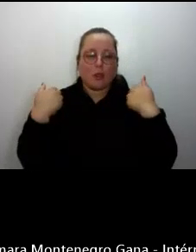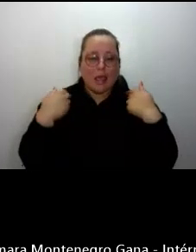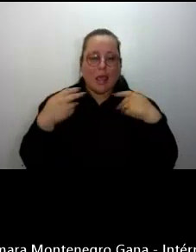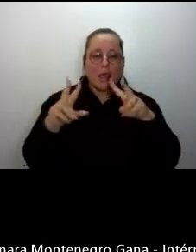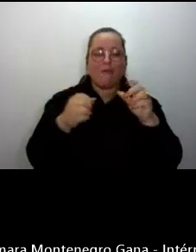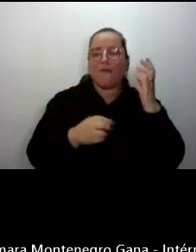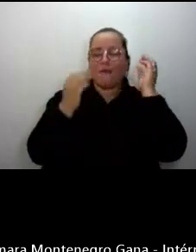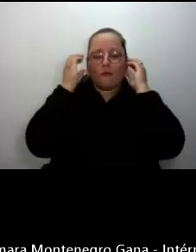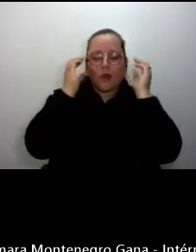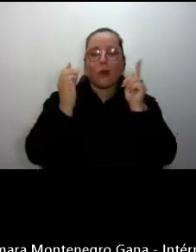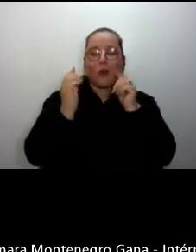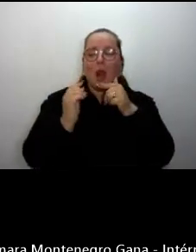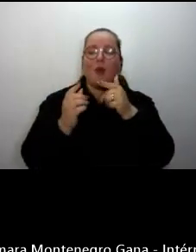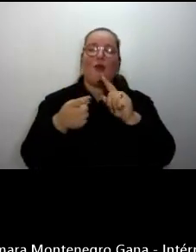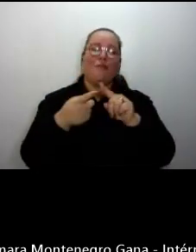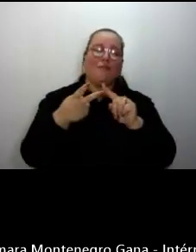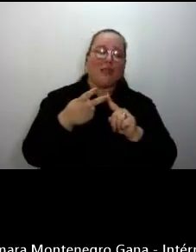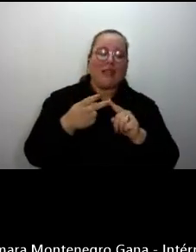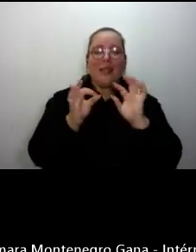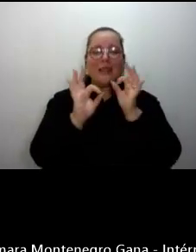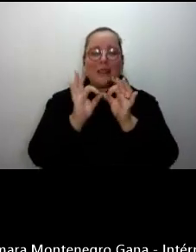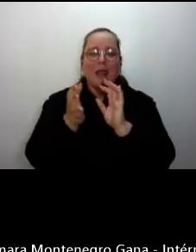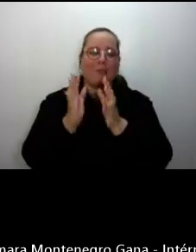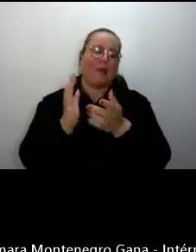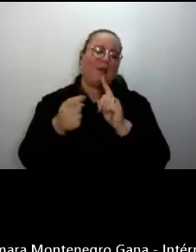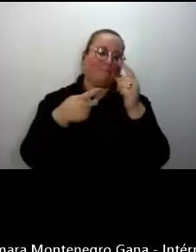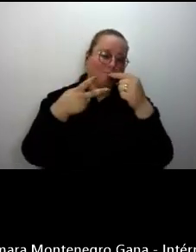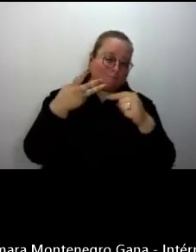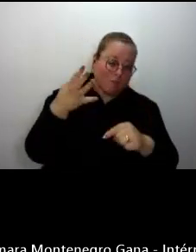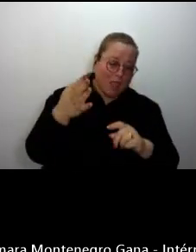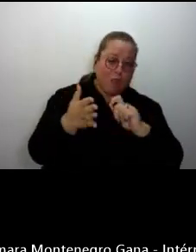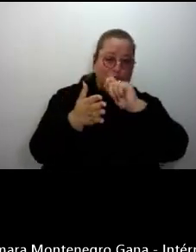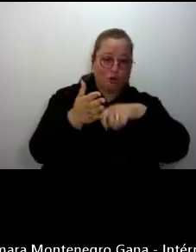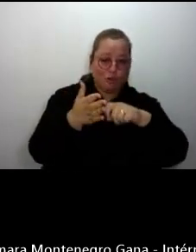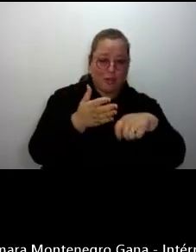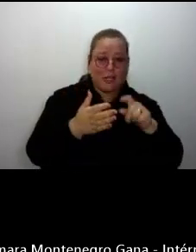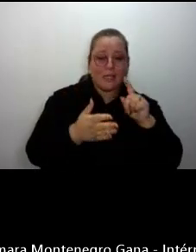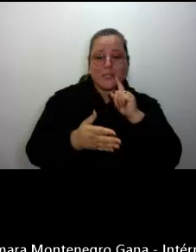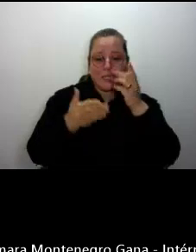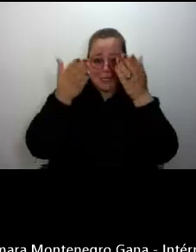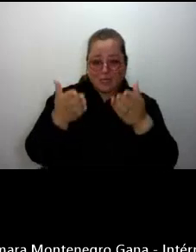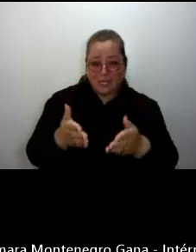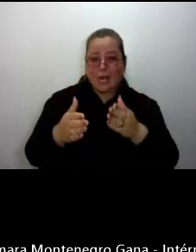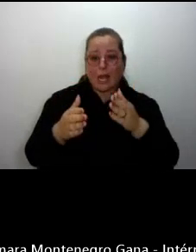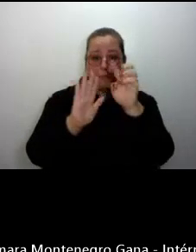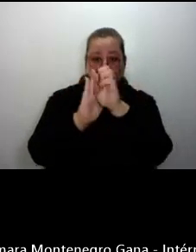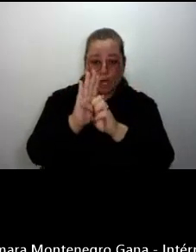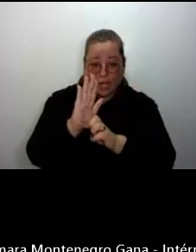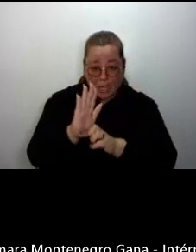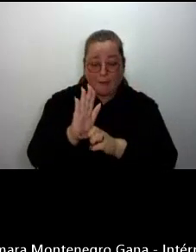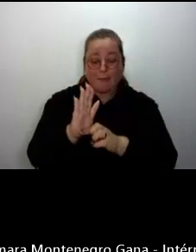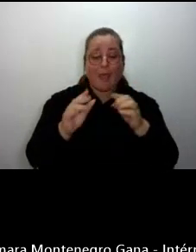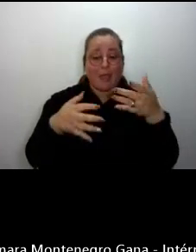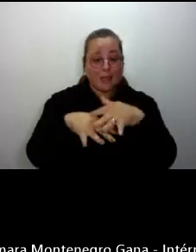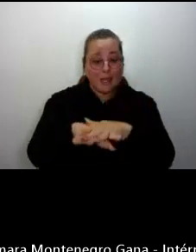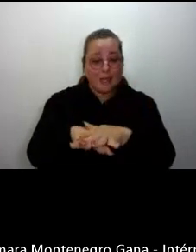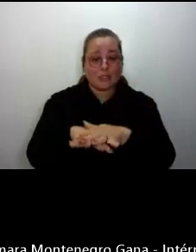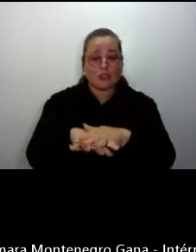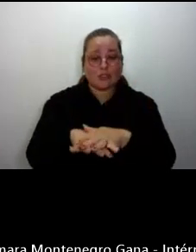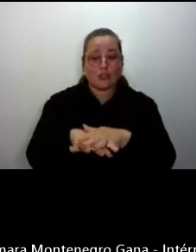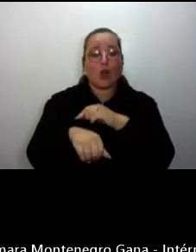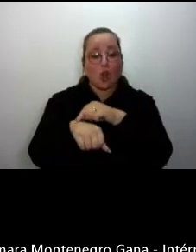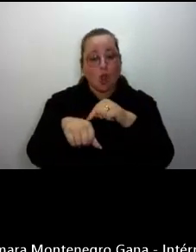fonoaudiólogos, intérpretes en lengua de señas, etcétera. Todas las contrataciones, ¿cierto?, que están asociadas al programa de integración y que tienen